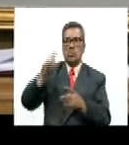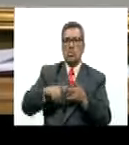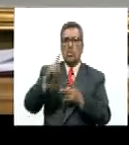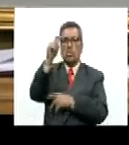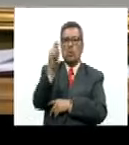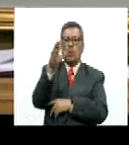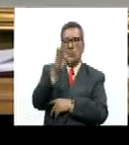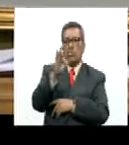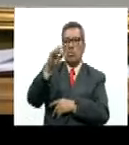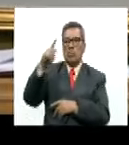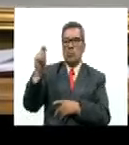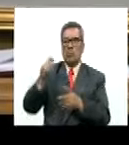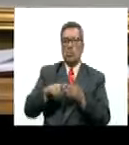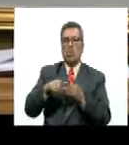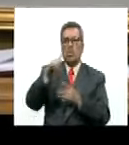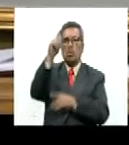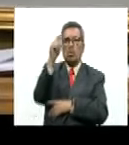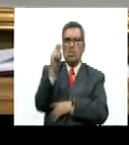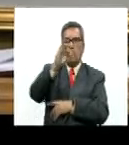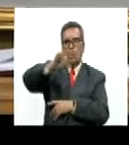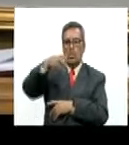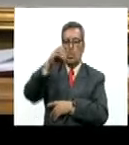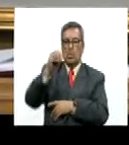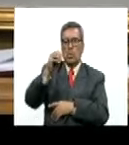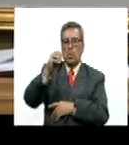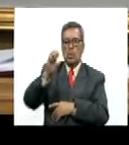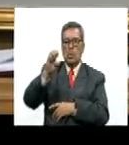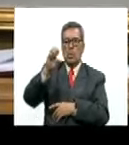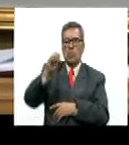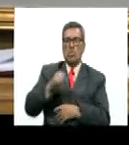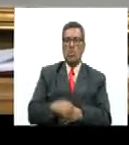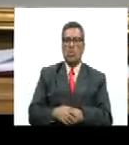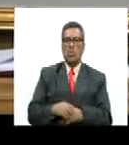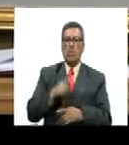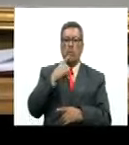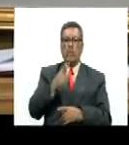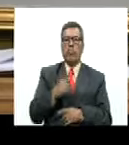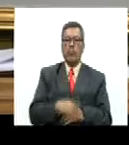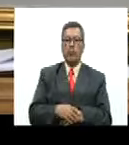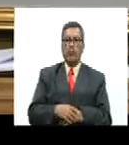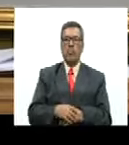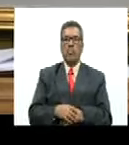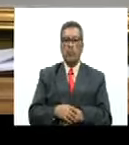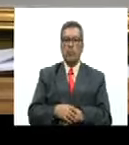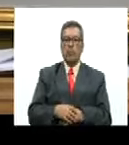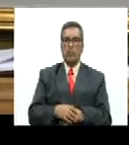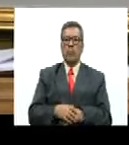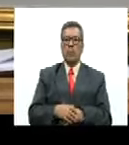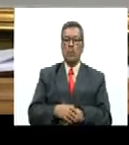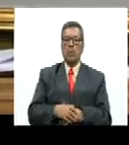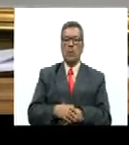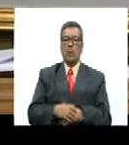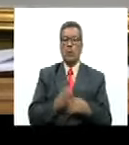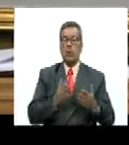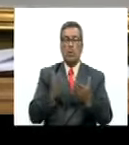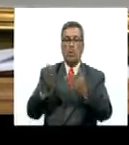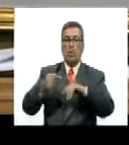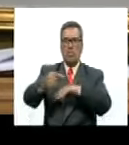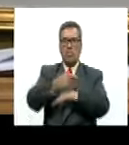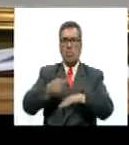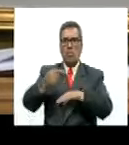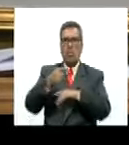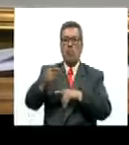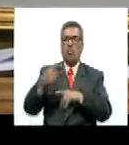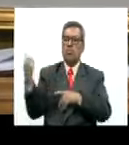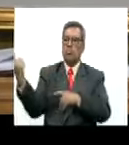diputado Francisco Torrealba y el diputado José Gregorio Correa, para que se sirvan buscar